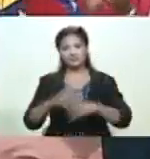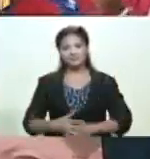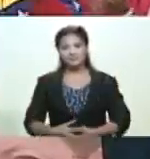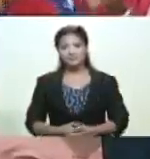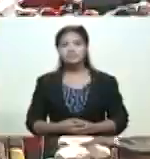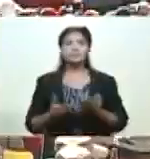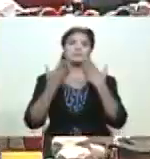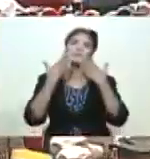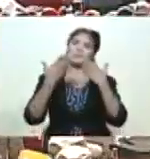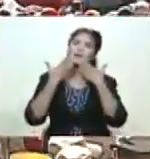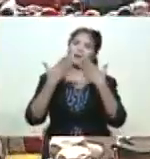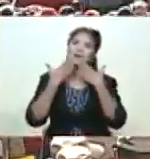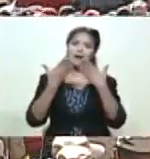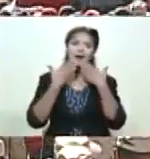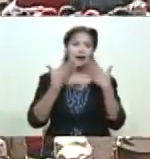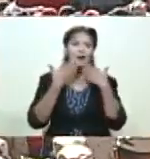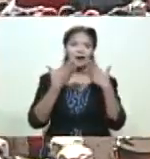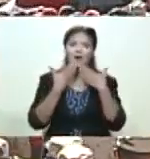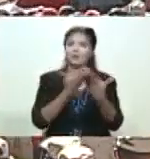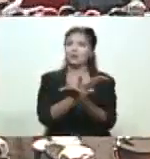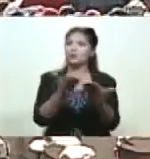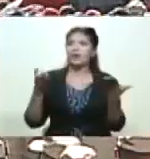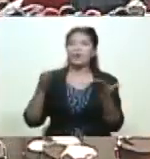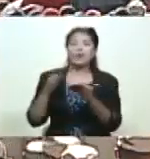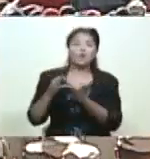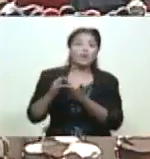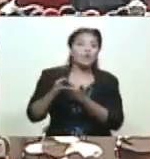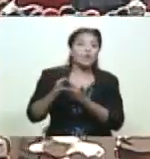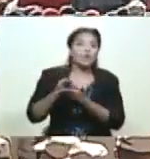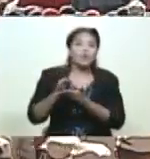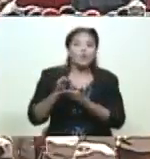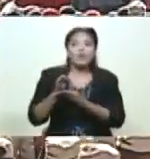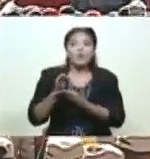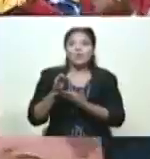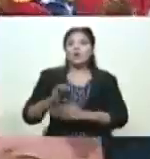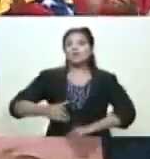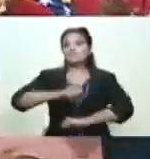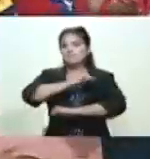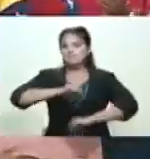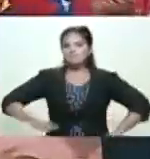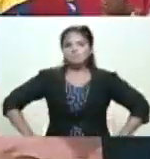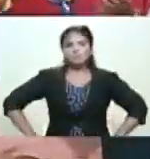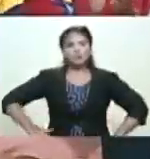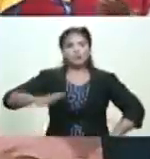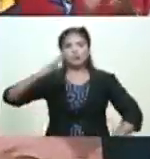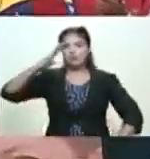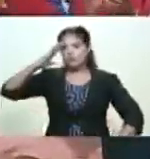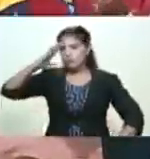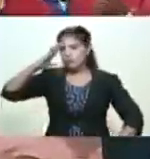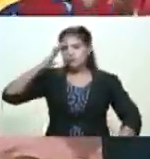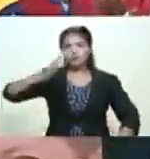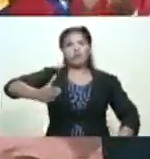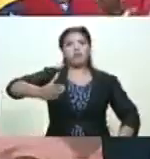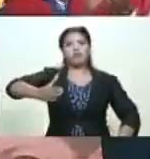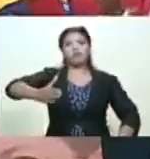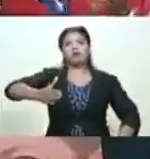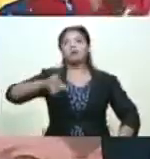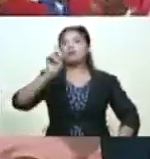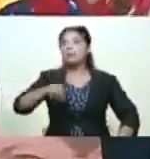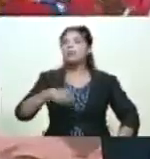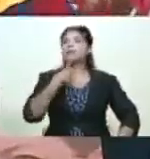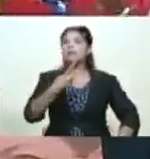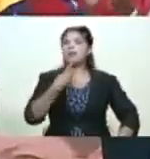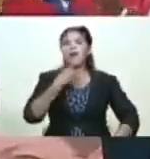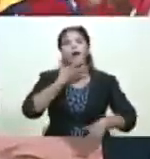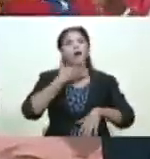Quiero agradecer la lealtad suprema de la Fuerza Armada Nacional Bolivariana y el